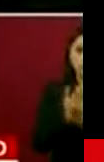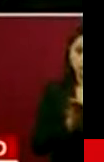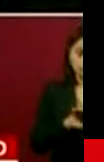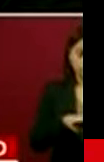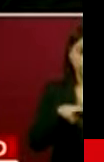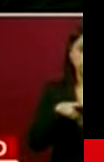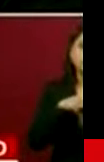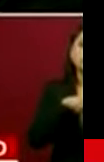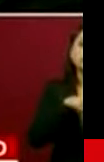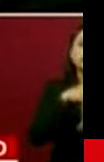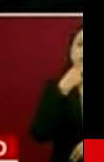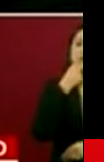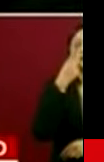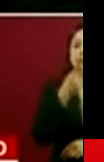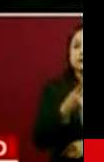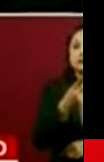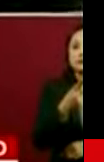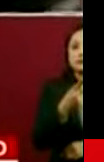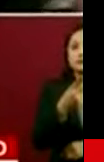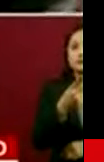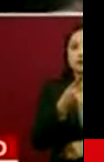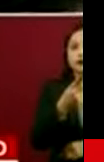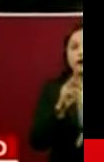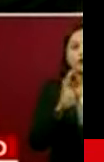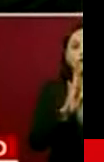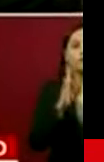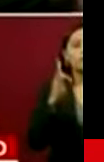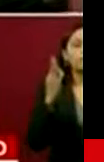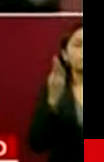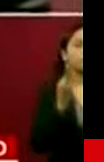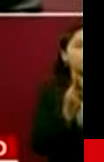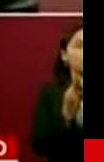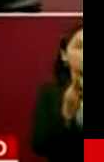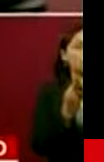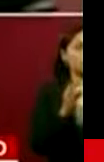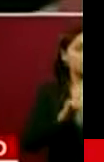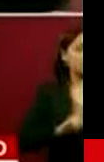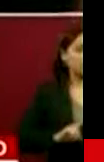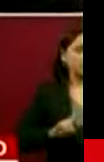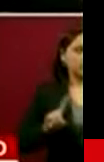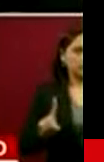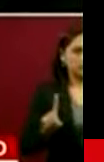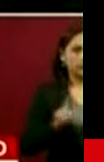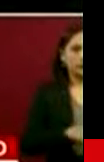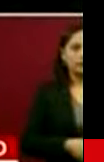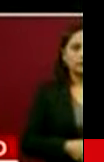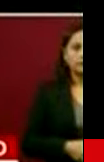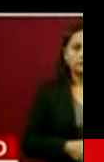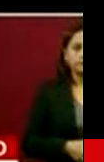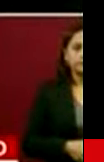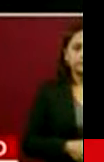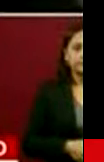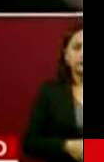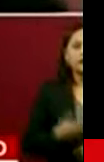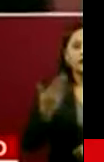Es una medida distinta a las que se han